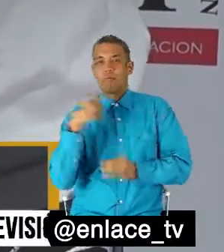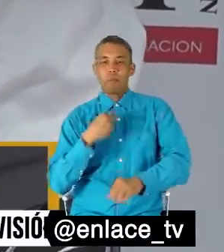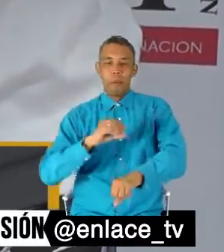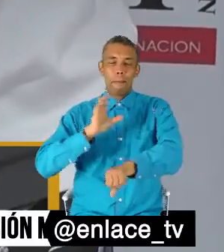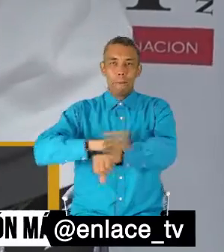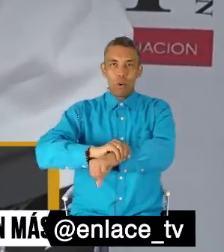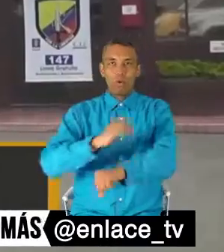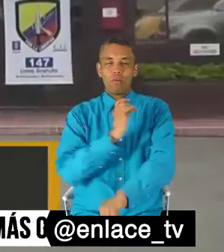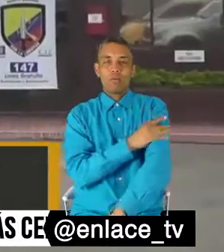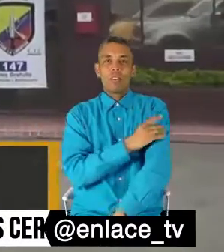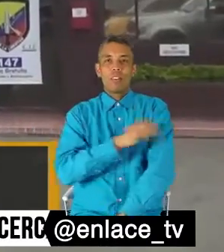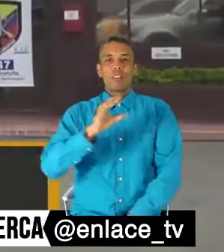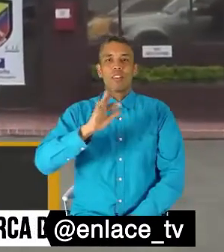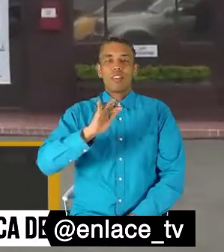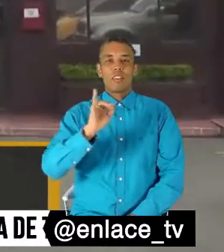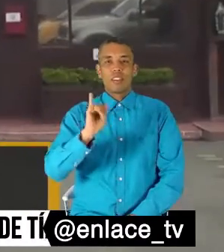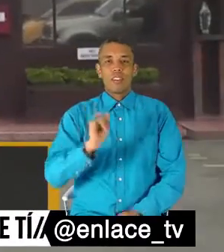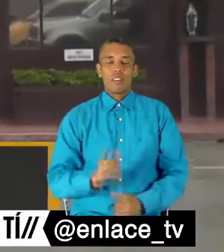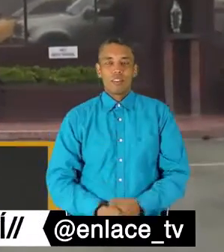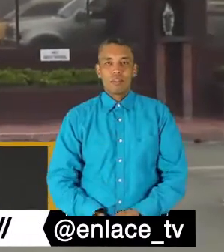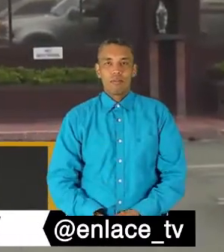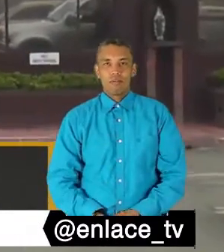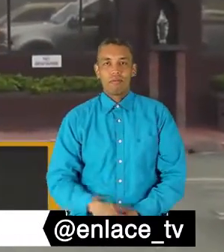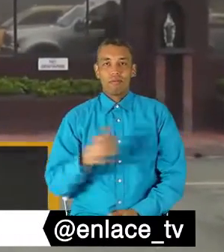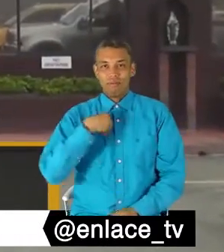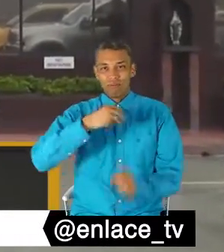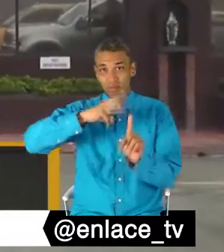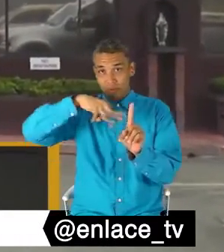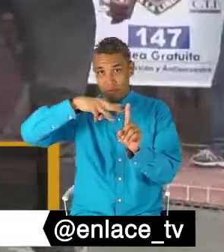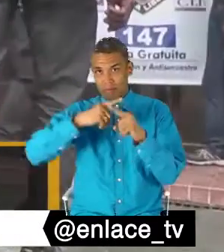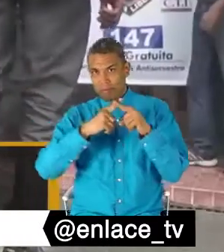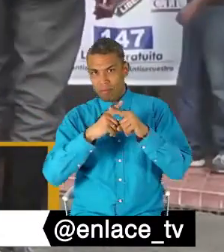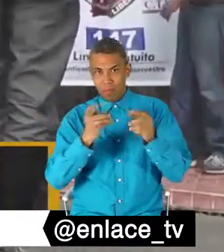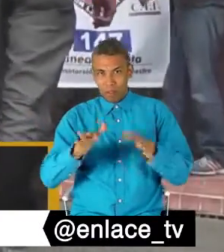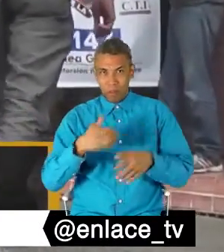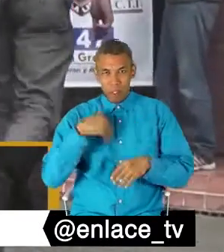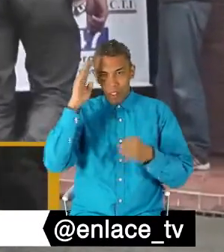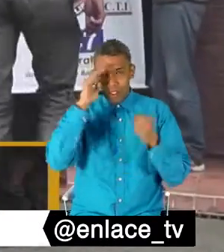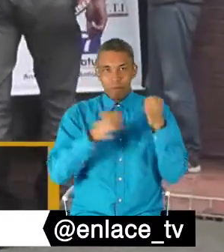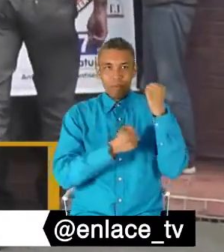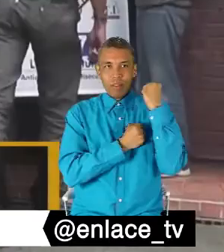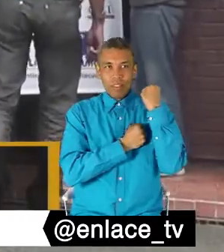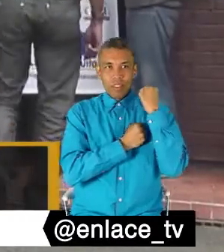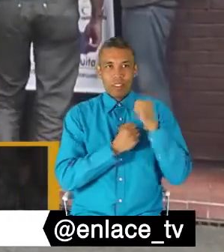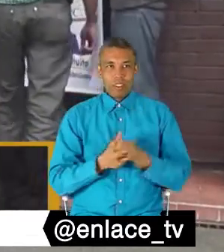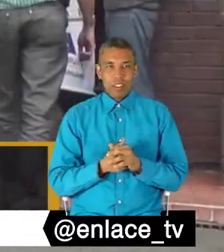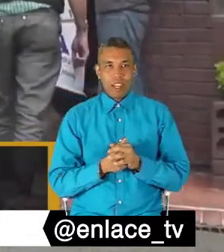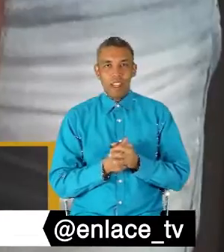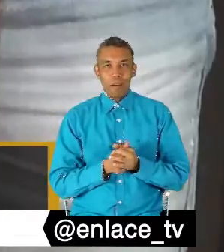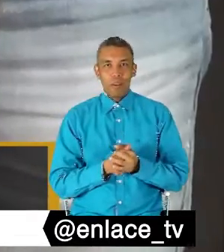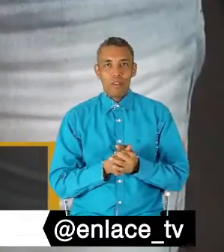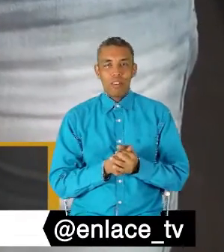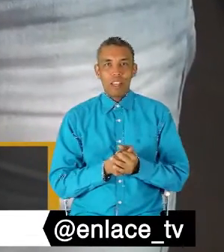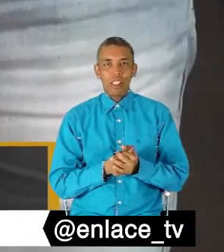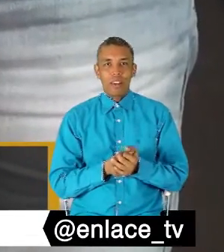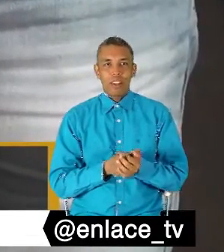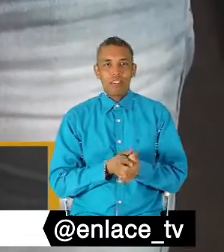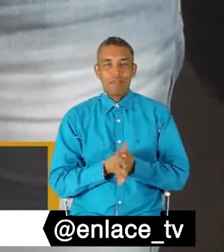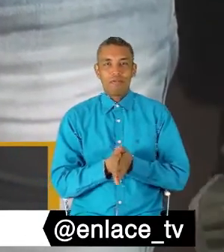CTI de la Fiscalía. Cerca de 1 mes y medio duró la labor de inteligencia por parte de soldados adscritos al Gaula Militar de Santander y